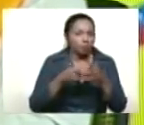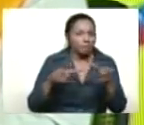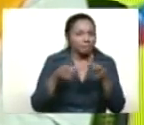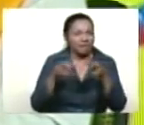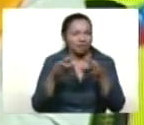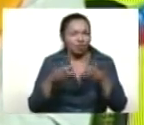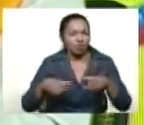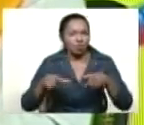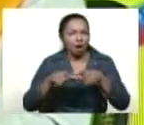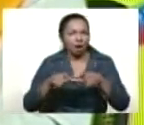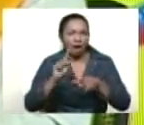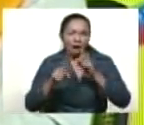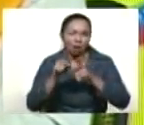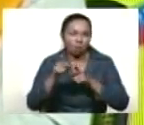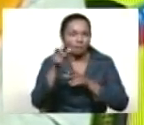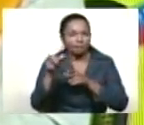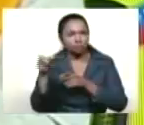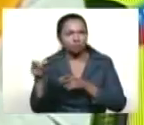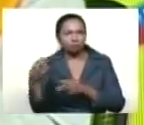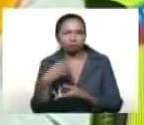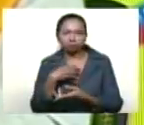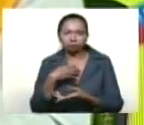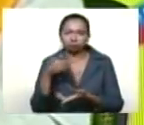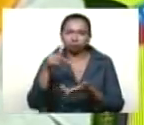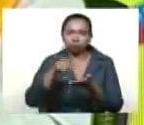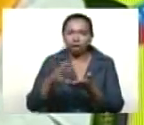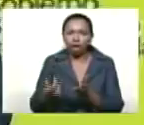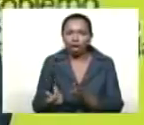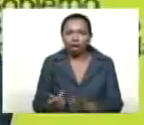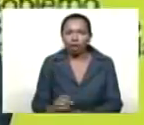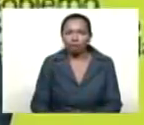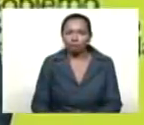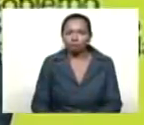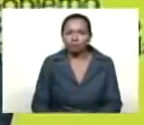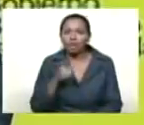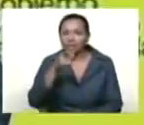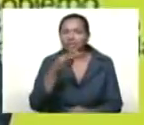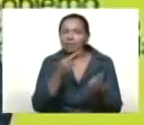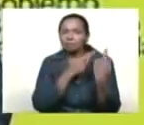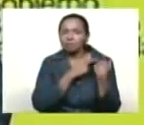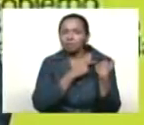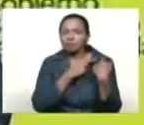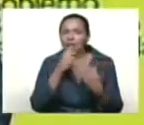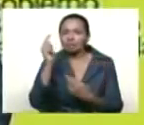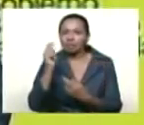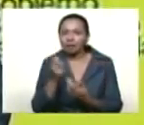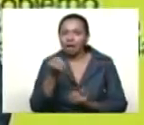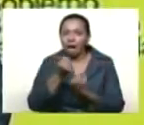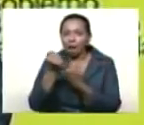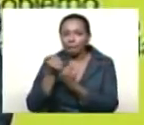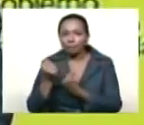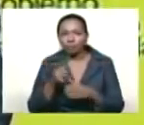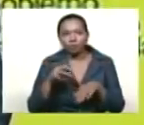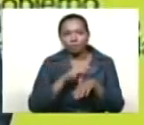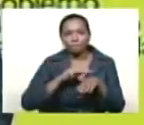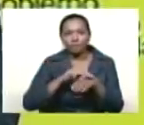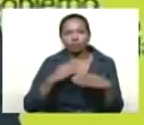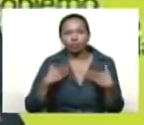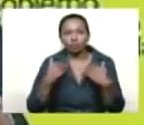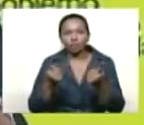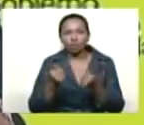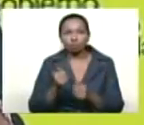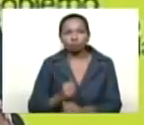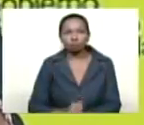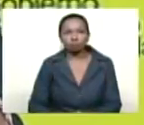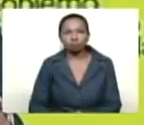tenemos algunas personas todavía en condición de refugiados. Bueno, hay que conseguir, le encargo esta tarea para que apoye al ministro Carlos Alvarado,